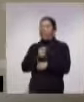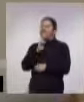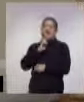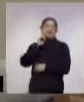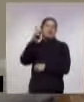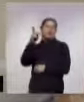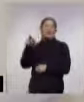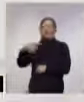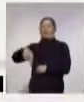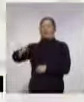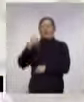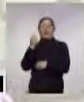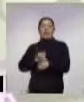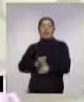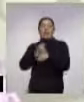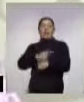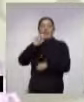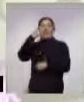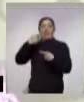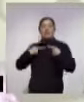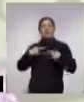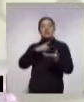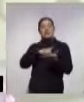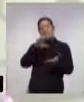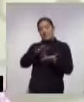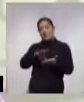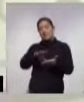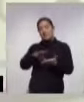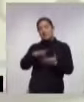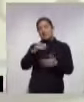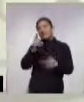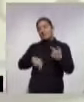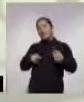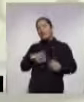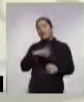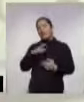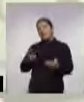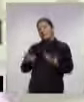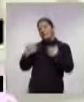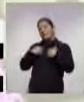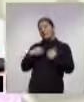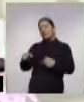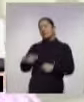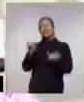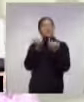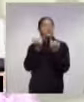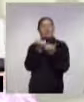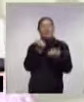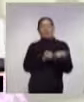temporal y permanente. Recibimos un combo, es un equipo de electroterapia y de ultrasonido.